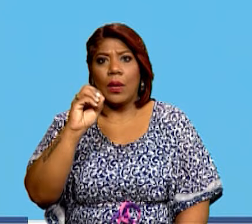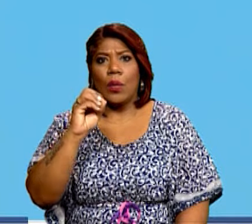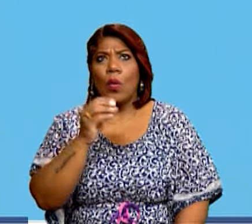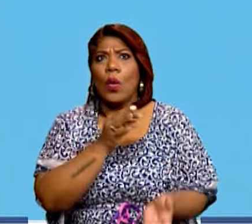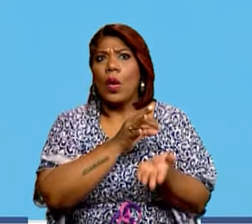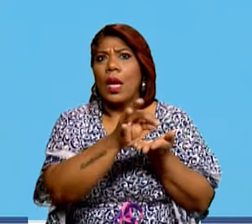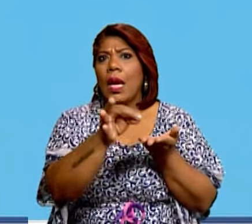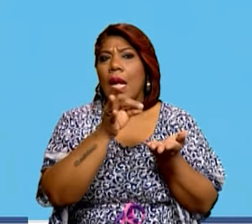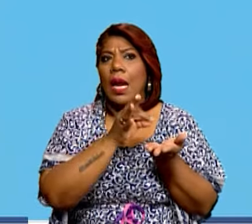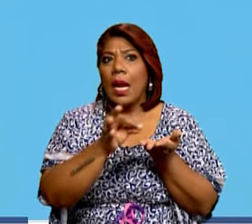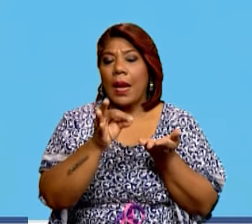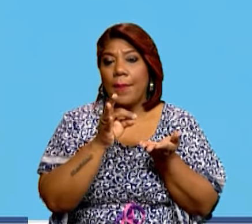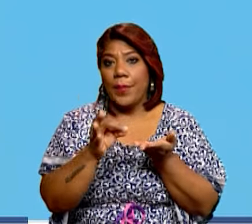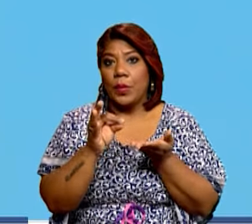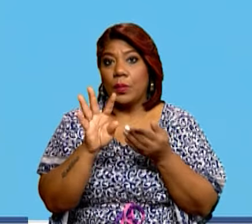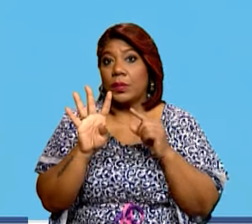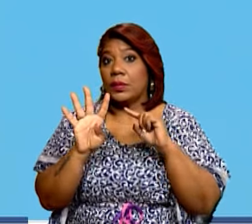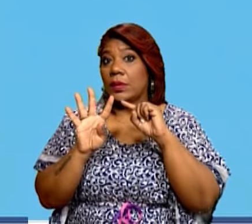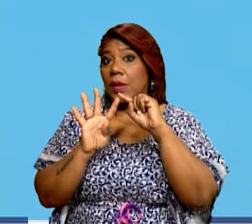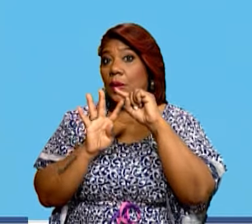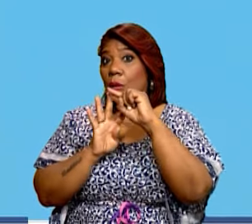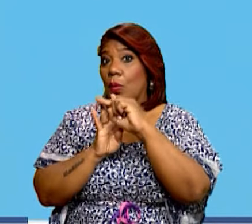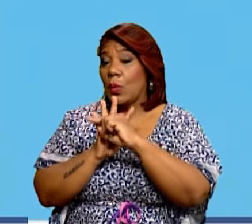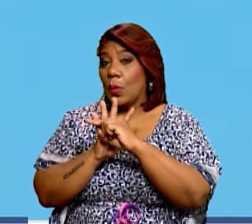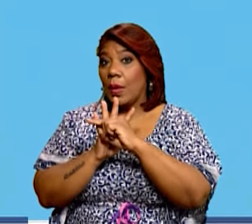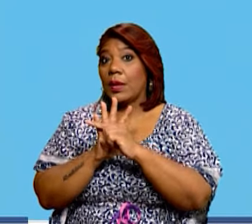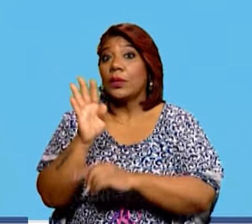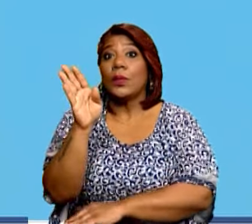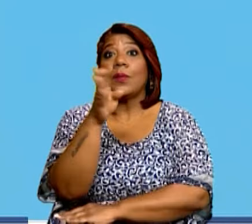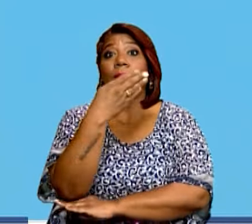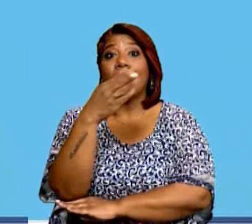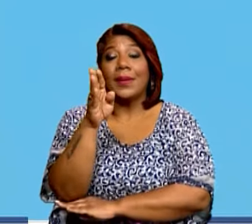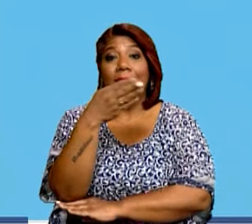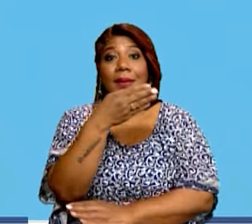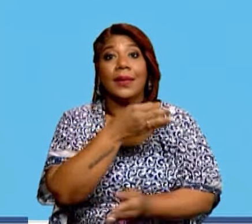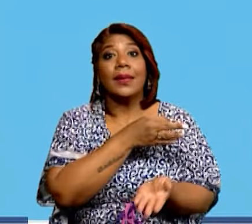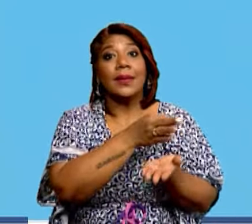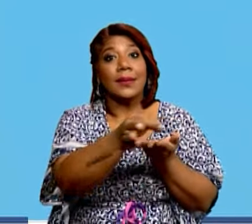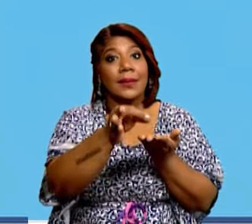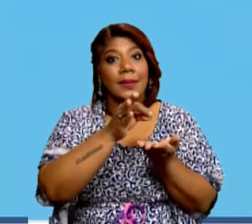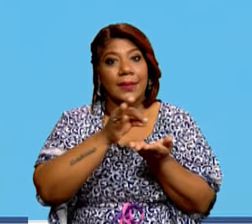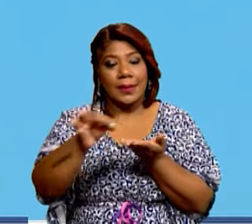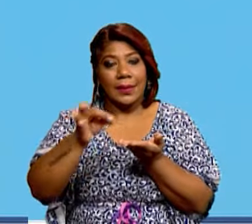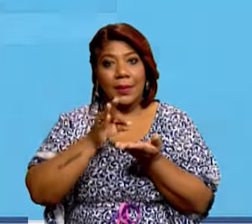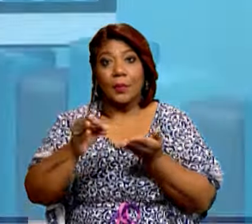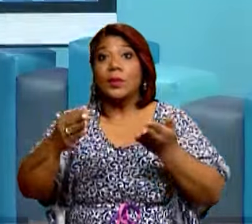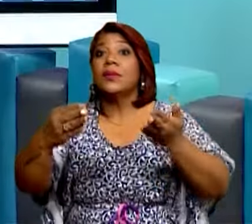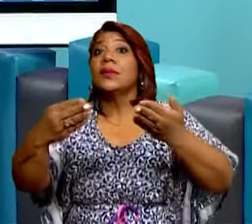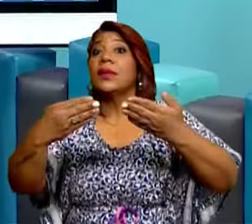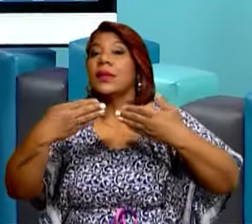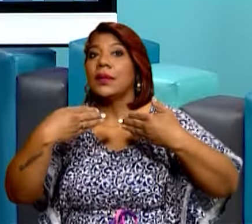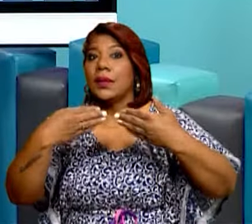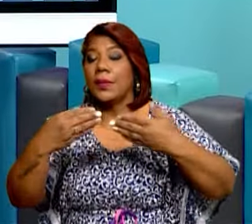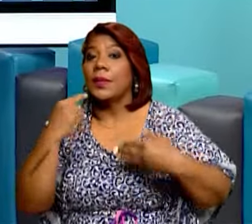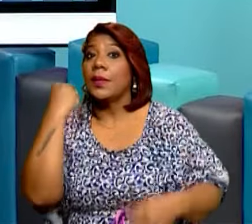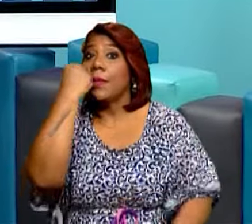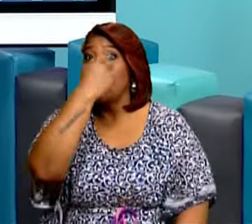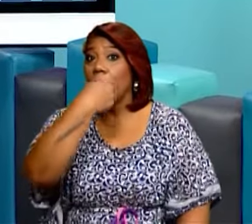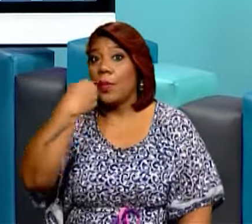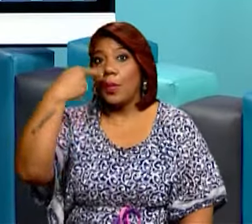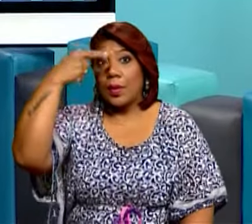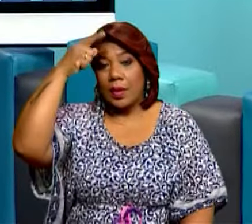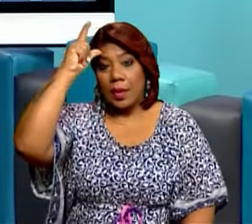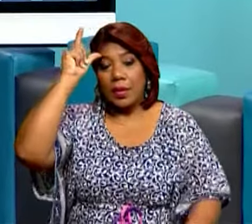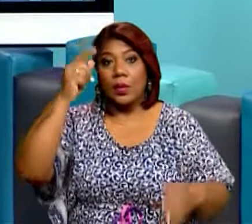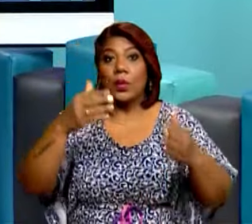En este caso te coloqué 4 que ya habíamos estudiado con anterioridad. Bocas del Toro, Panamá,